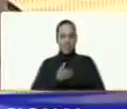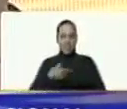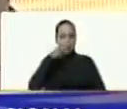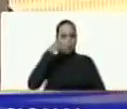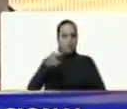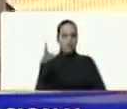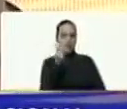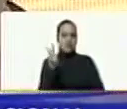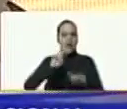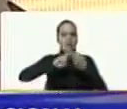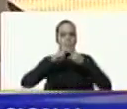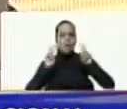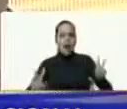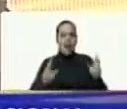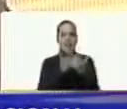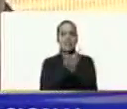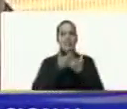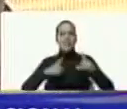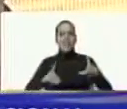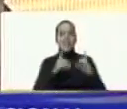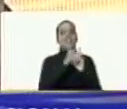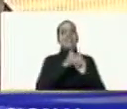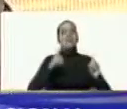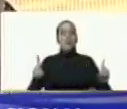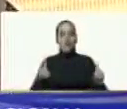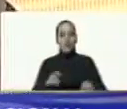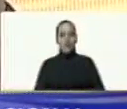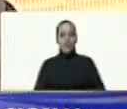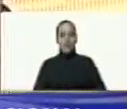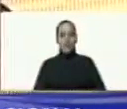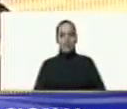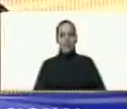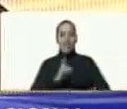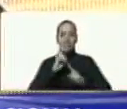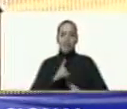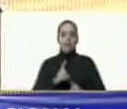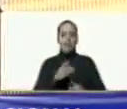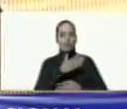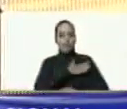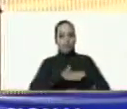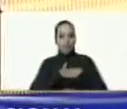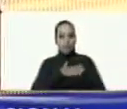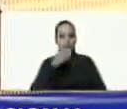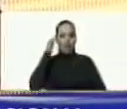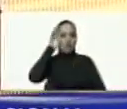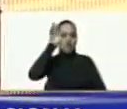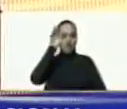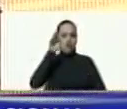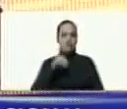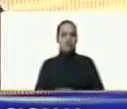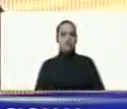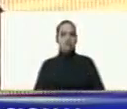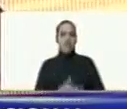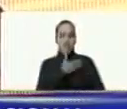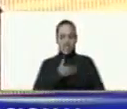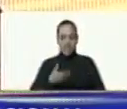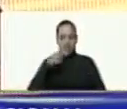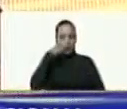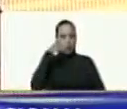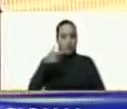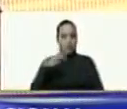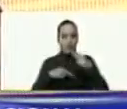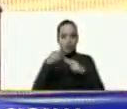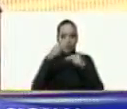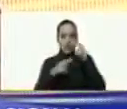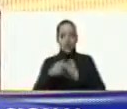paz, libertad, democracia y prosperidad hacia el futuro. Eso es lo que nuestro pueblo quiere construir,